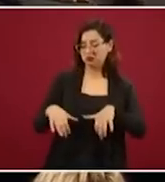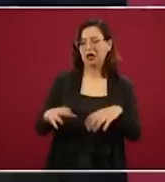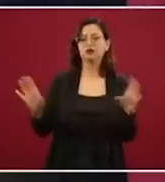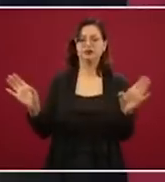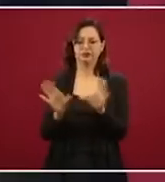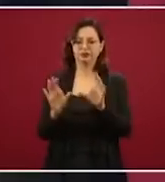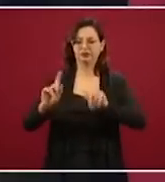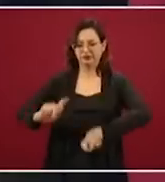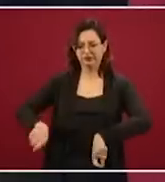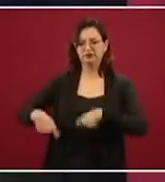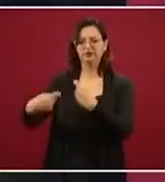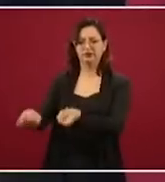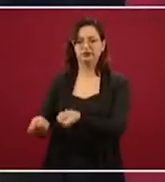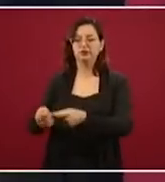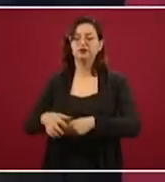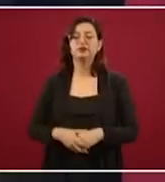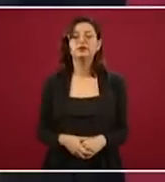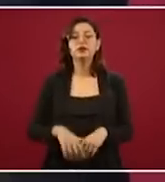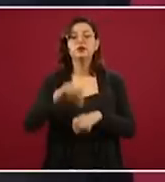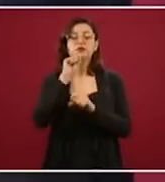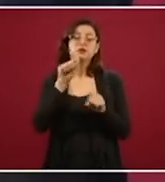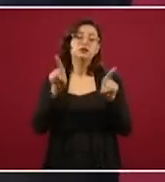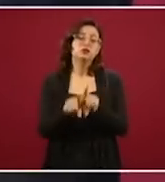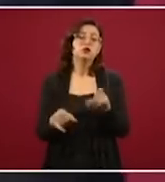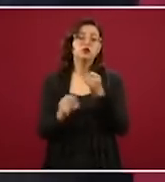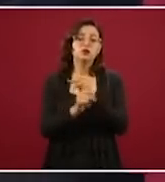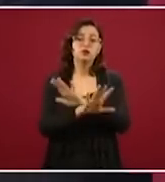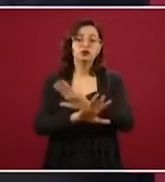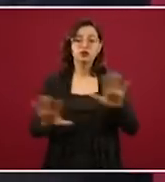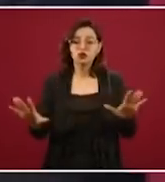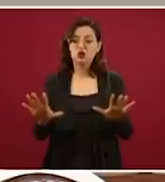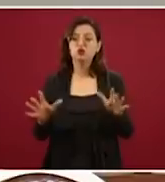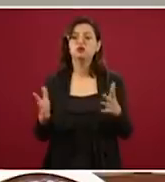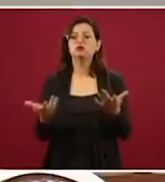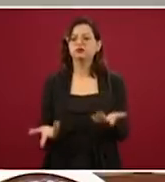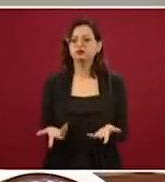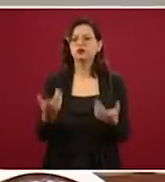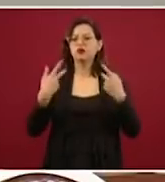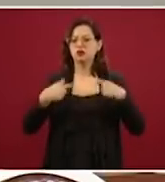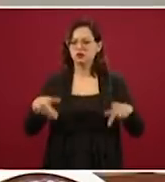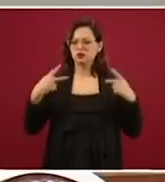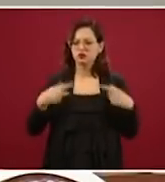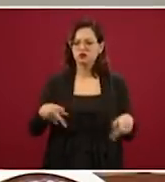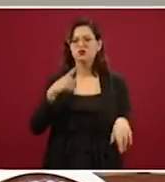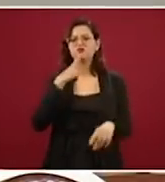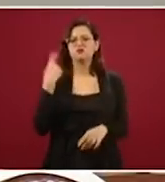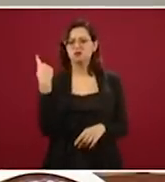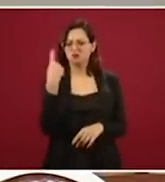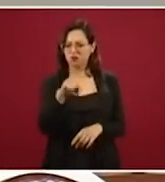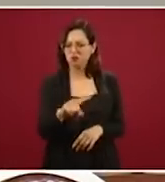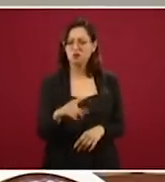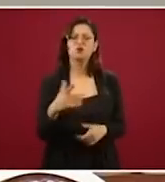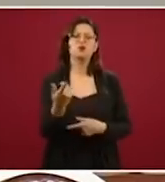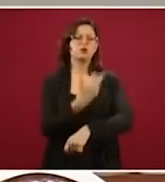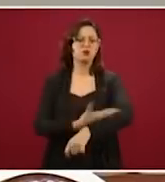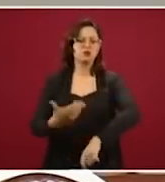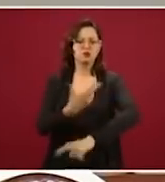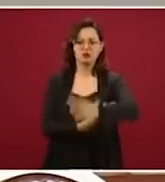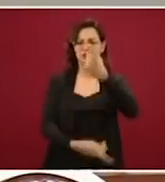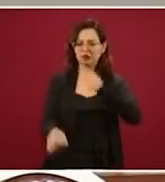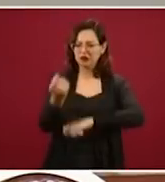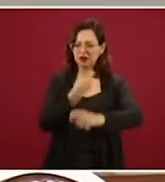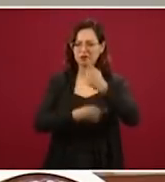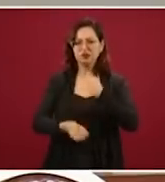también para que en la parte de información adicional la gente nos pueda reportar si enfrenta problemas de corrupción con inspectores, problemas de trámites muy